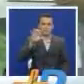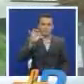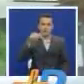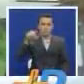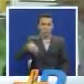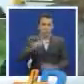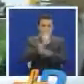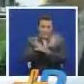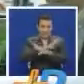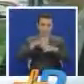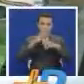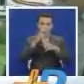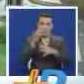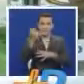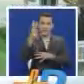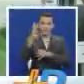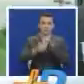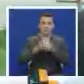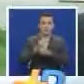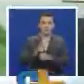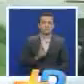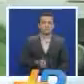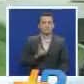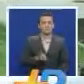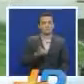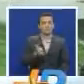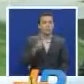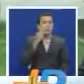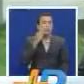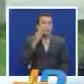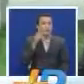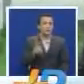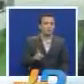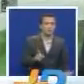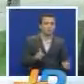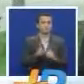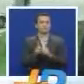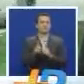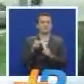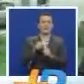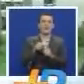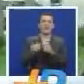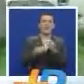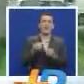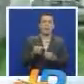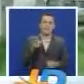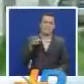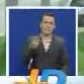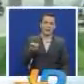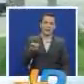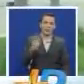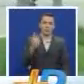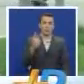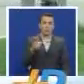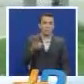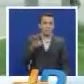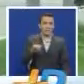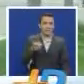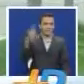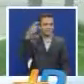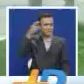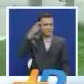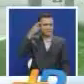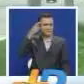14 años regresaba a su casa cuando se le acercó otra persona y sin mediar palabra le propinó un disparo en